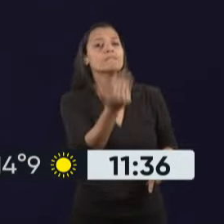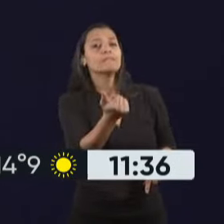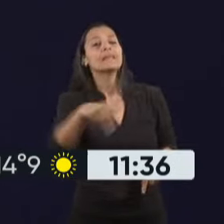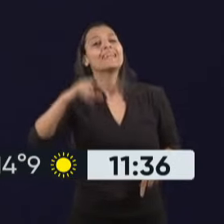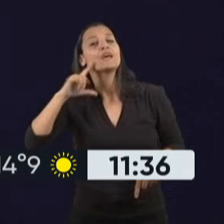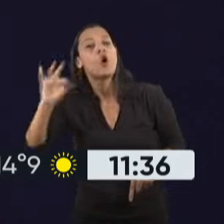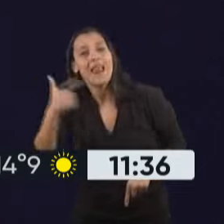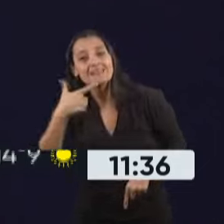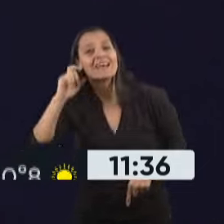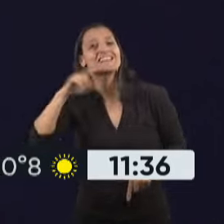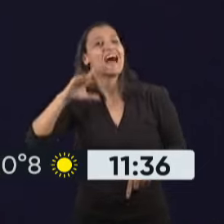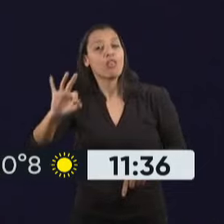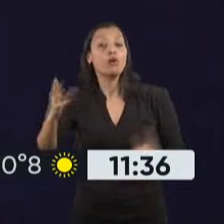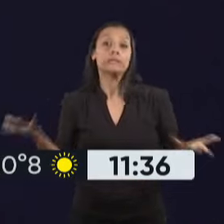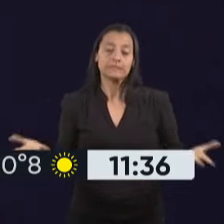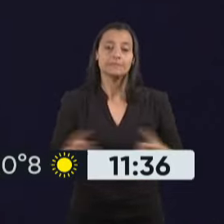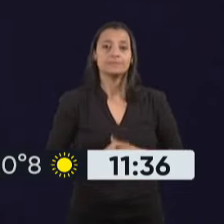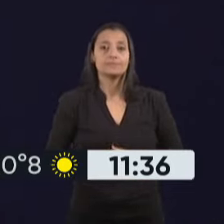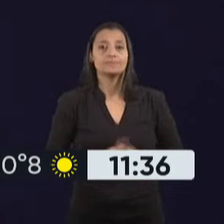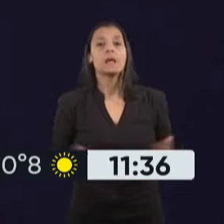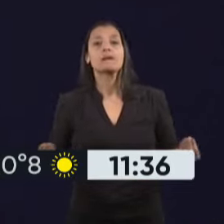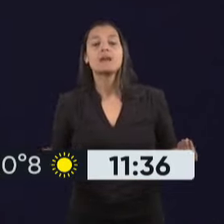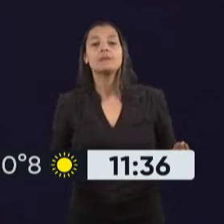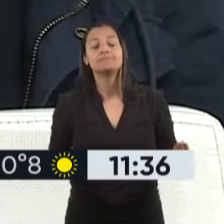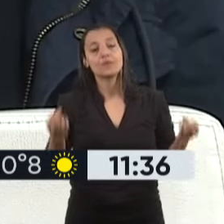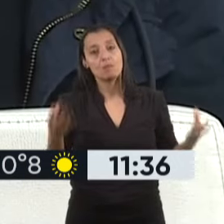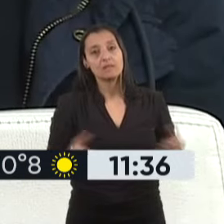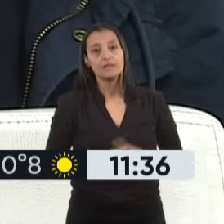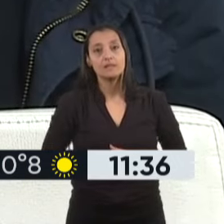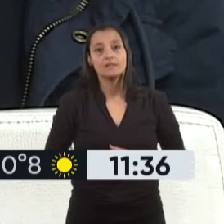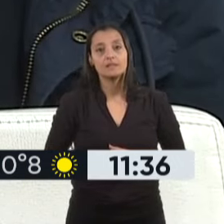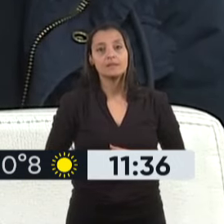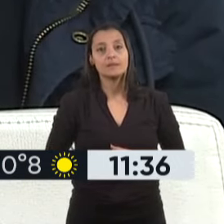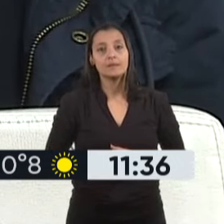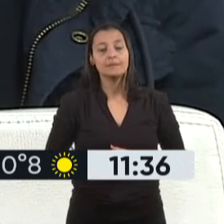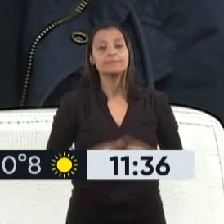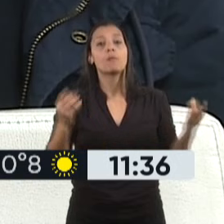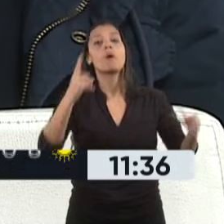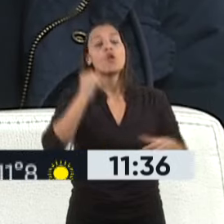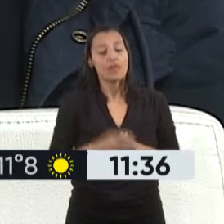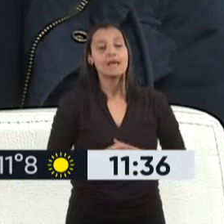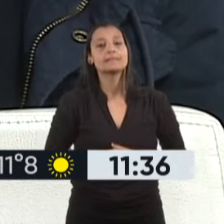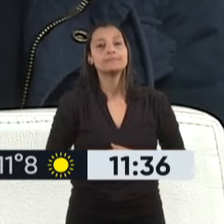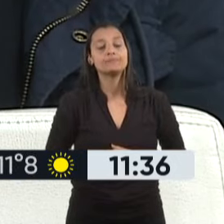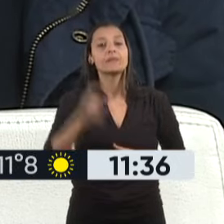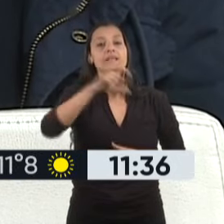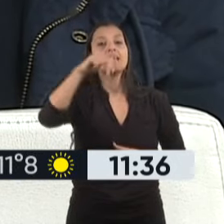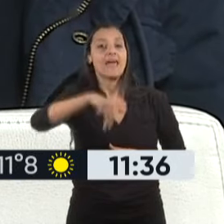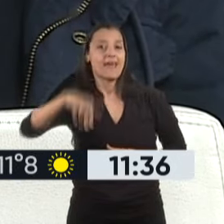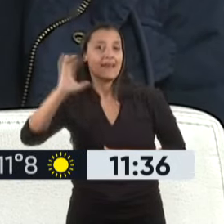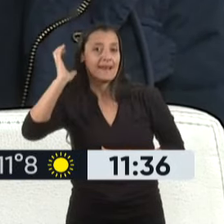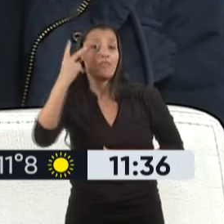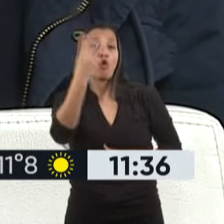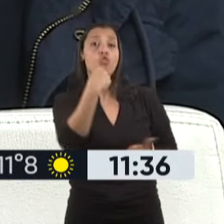Nicolás Gallardo. ¿Para qué me quedé? ¿Qué pasa? ¿Cómo le va? Muy bien, ¿vos? Buenos días. Muy bien, Nicolás Gallardo de CNN Radio.